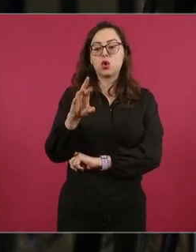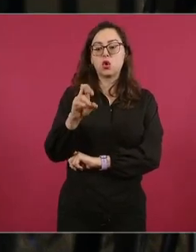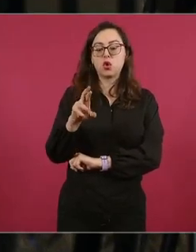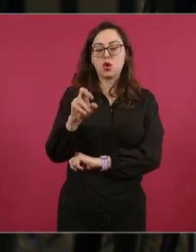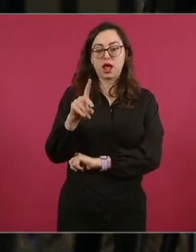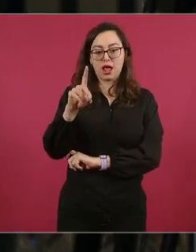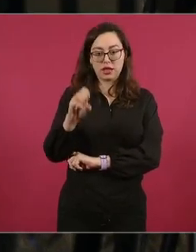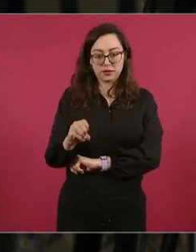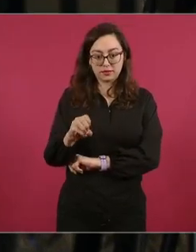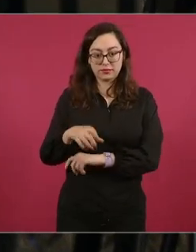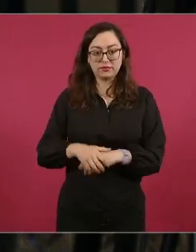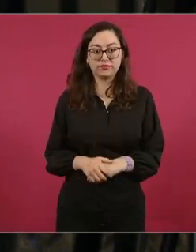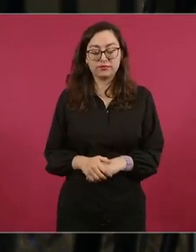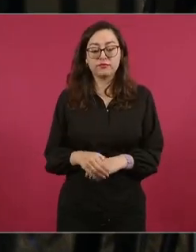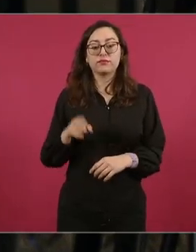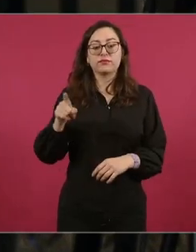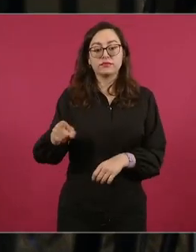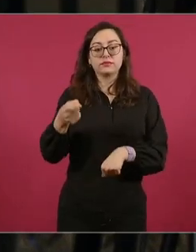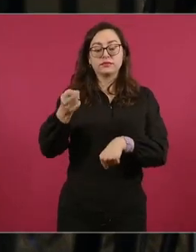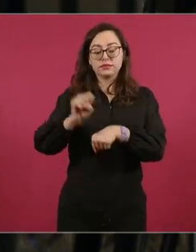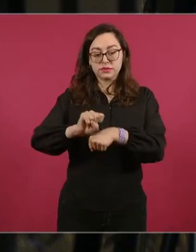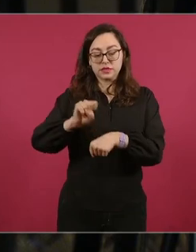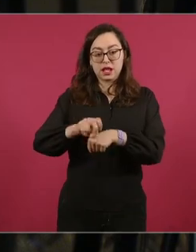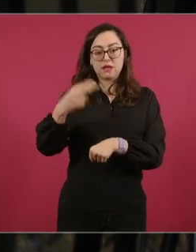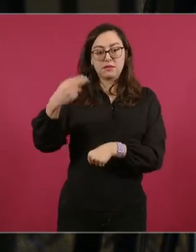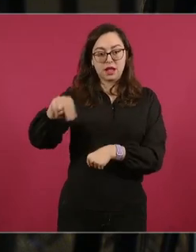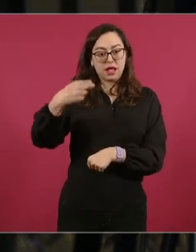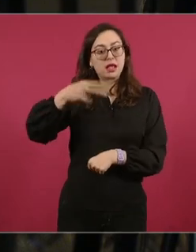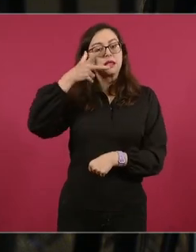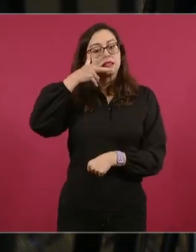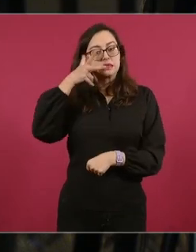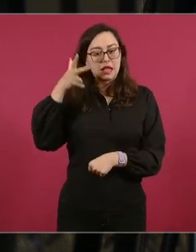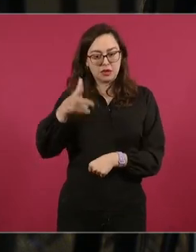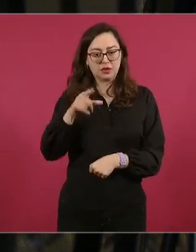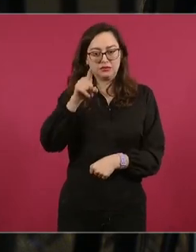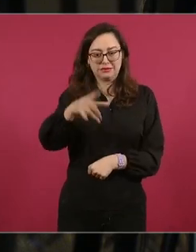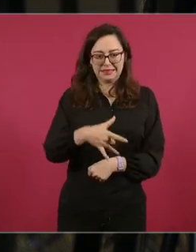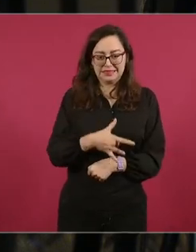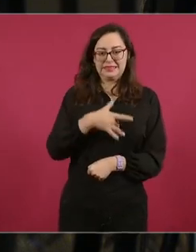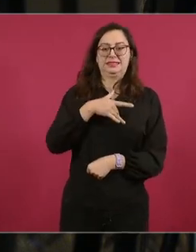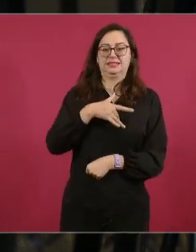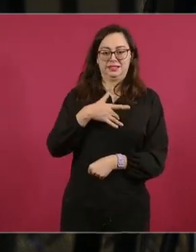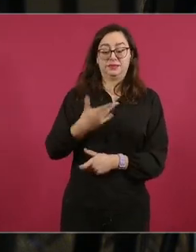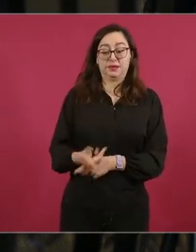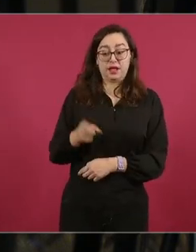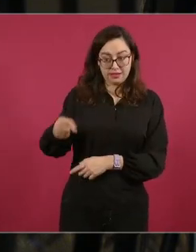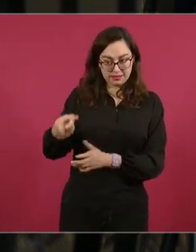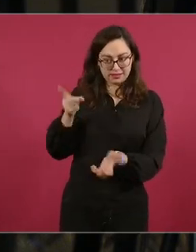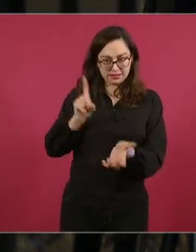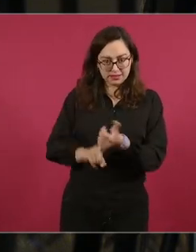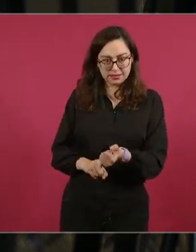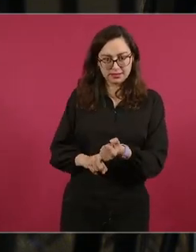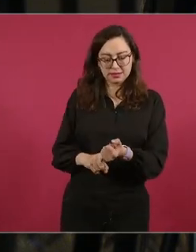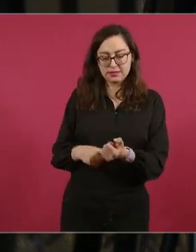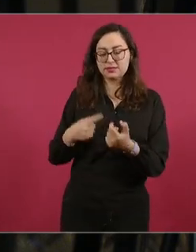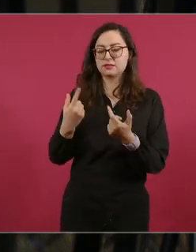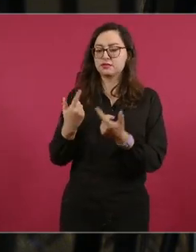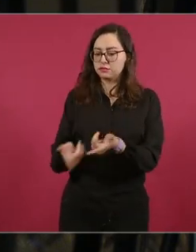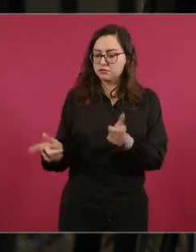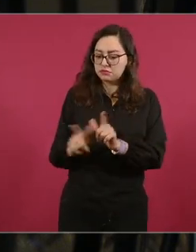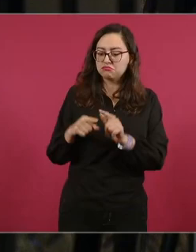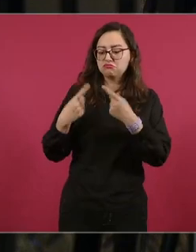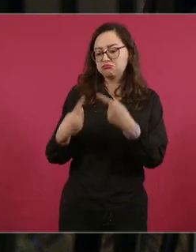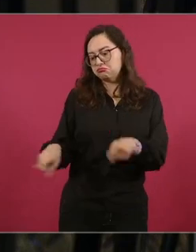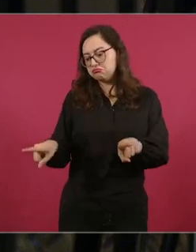además la secundaria se llama Miguel Hidalgo y Costilla. Bueno, ellos tienen una banda musical que es muy famosa